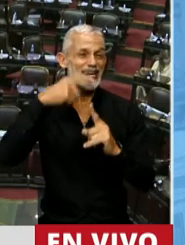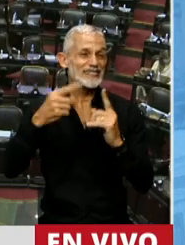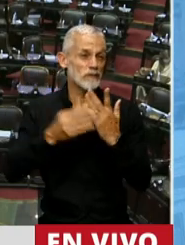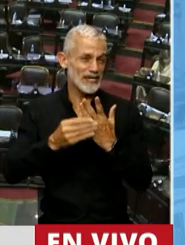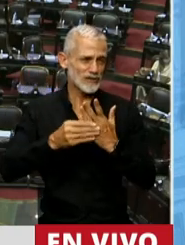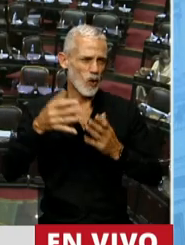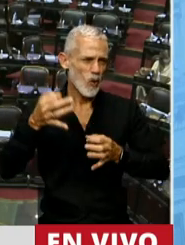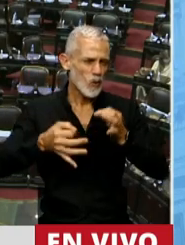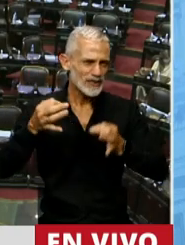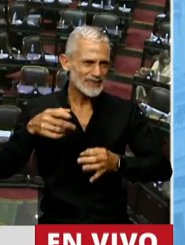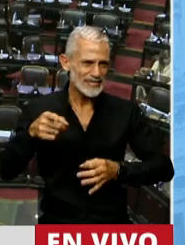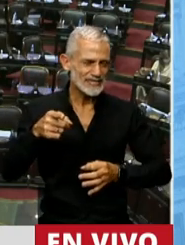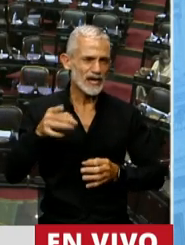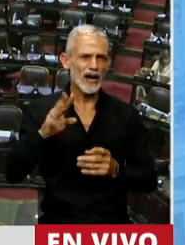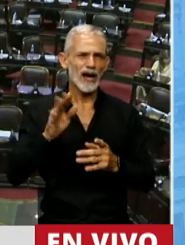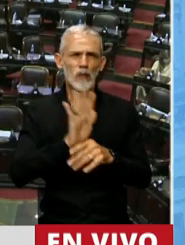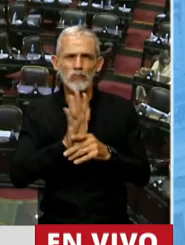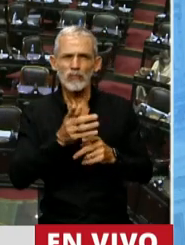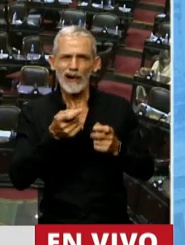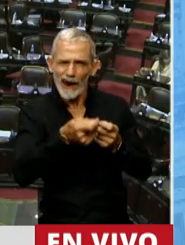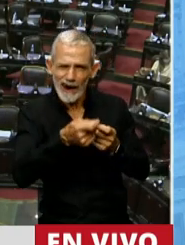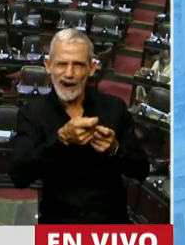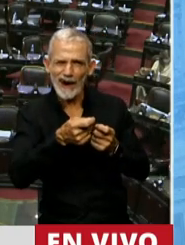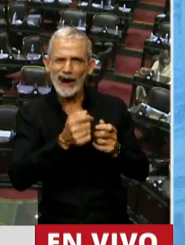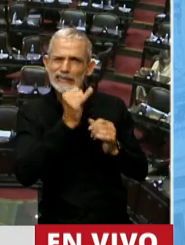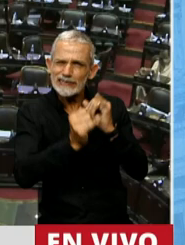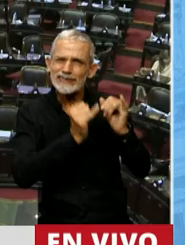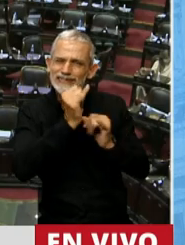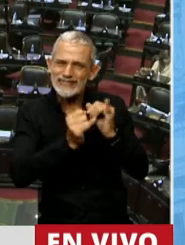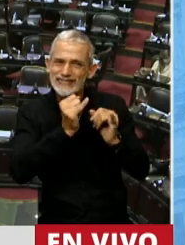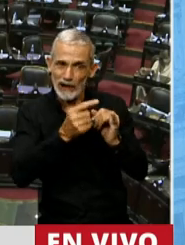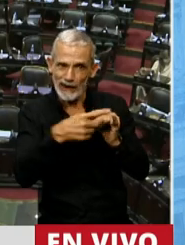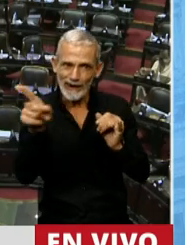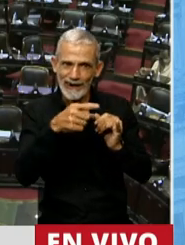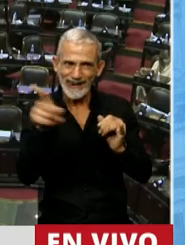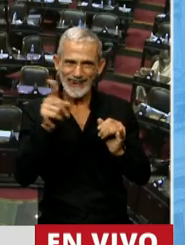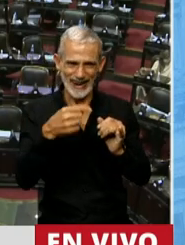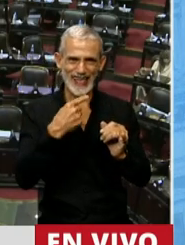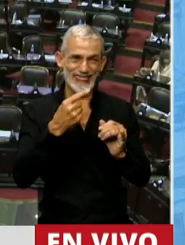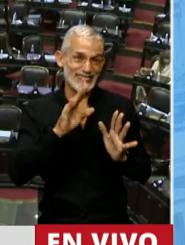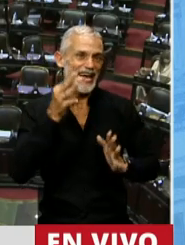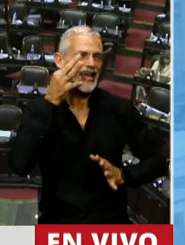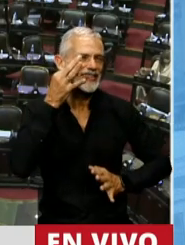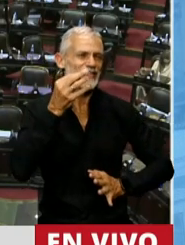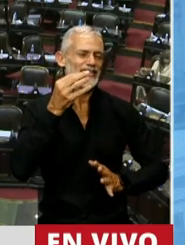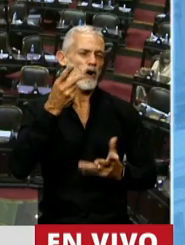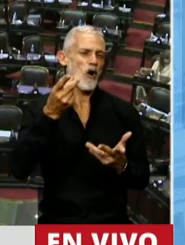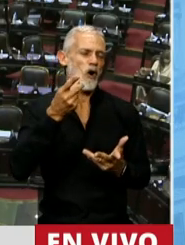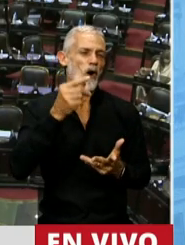Justicia, quien coachaba permanentemente a quienes se declaraban como